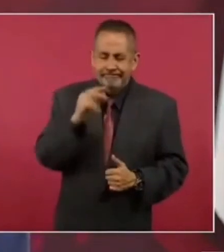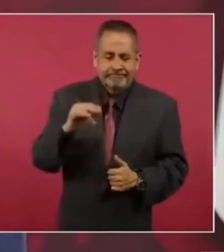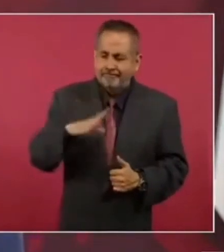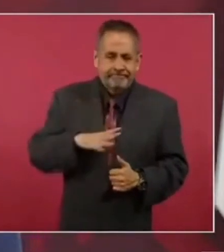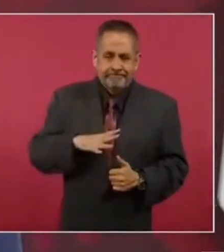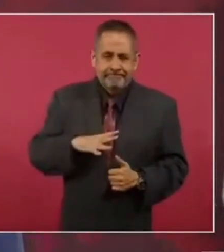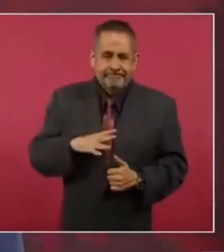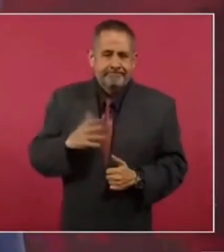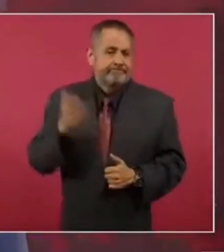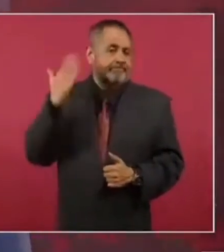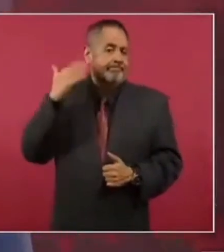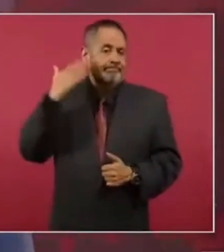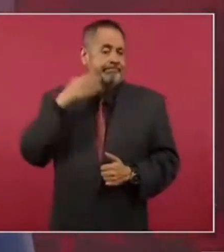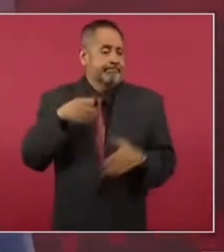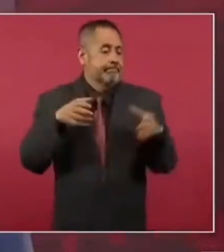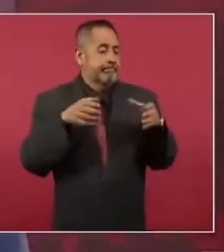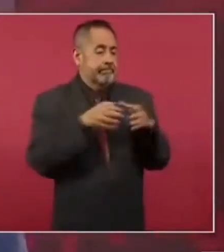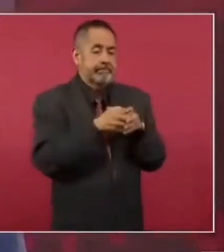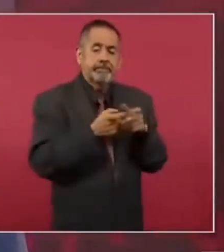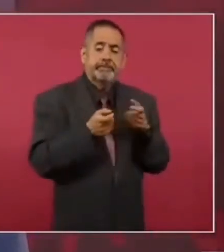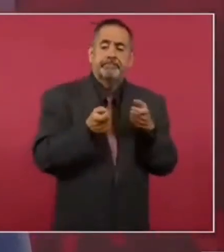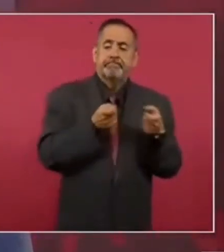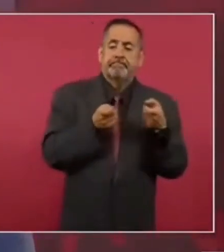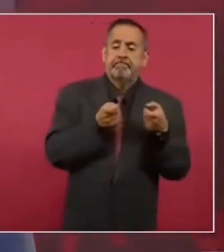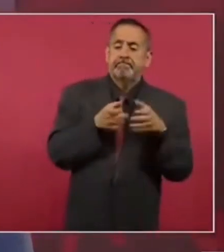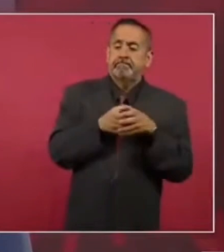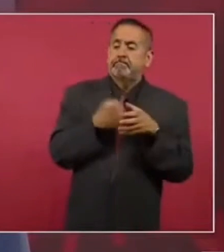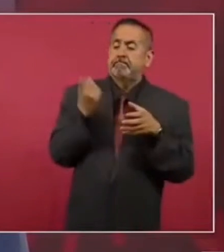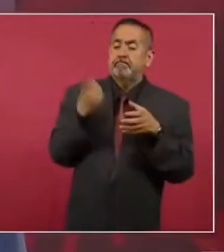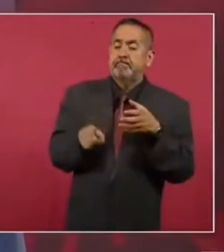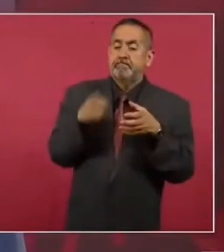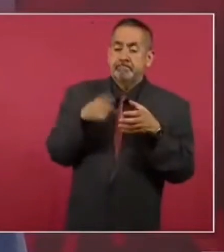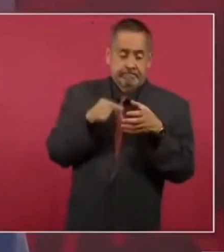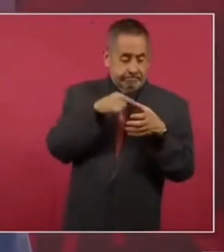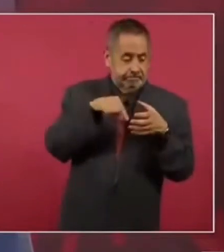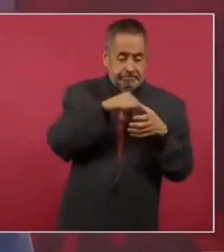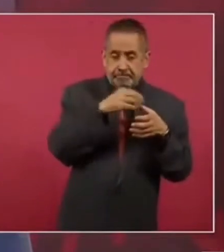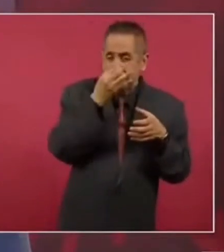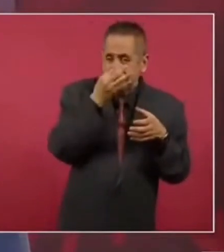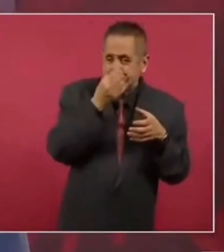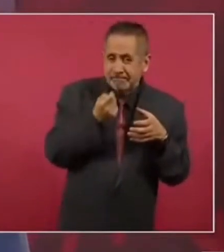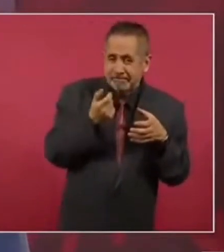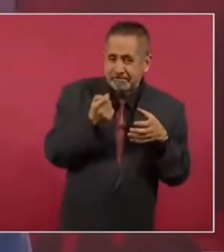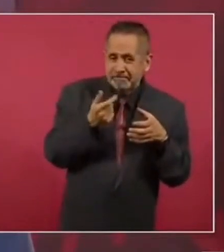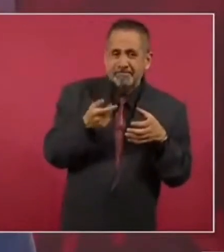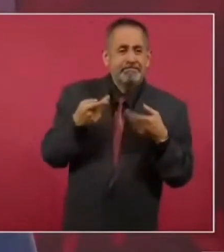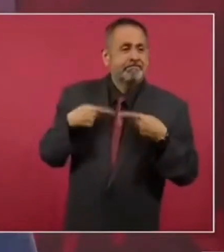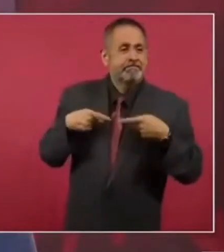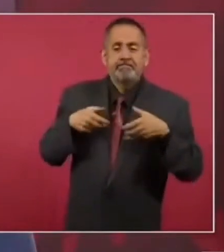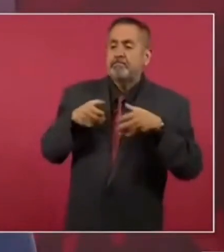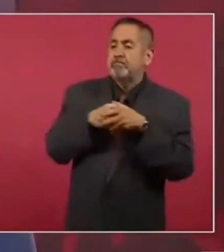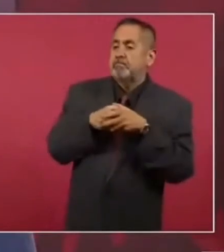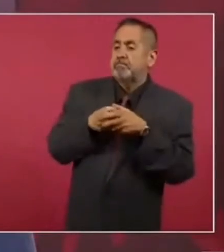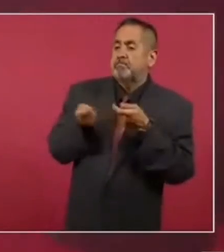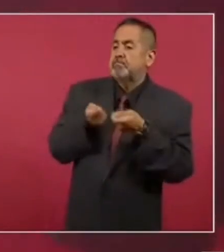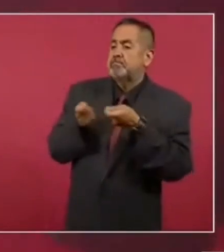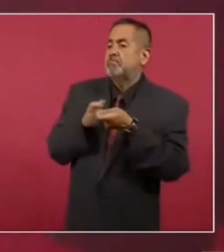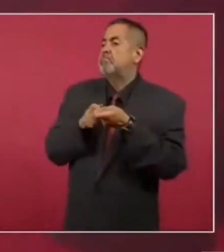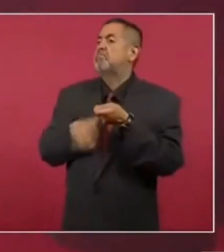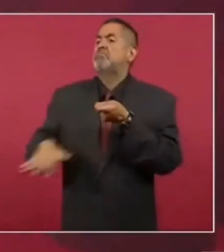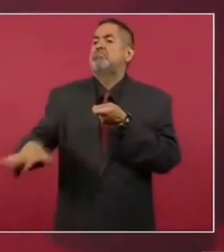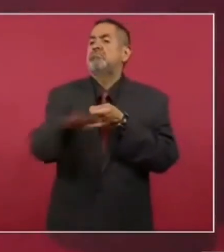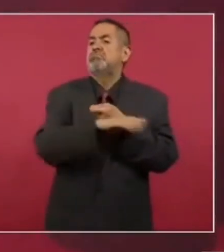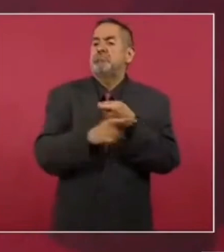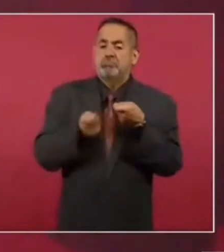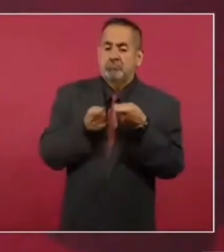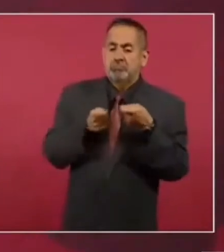era una oligarquía, porque la oligarquía es el gobierno de la minoría, el